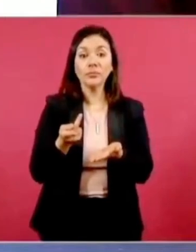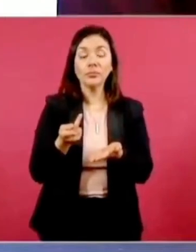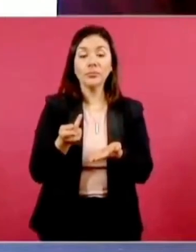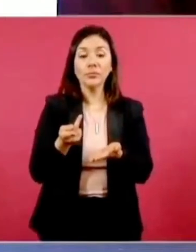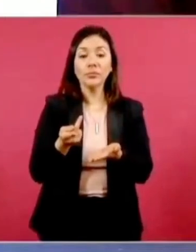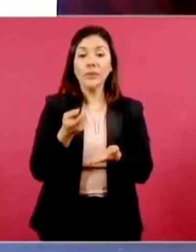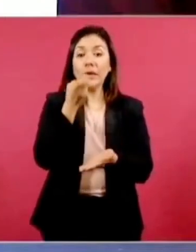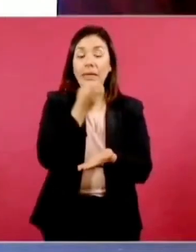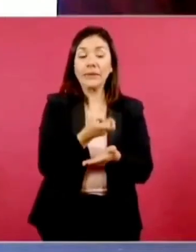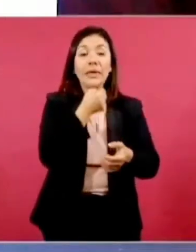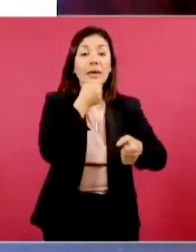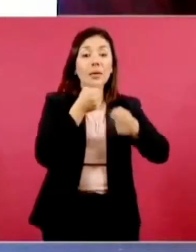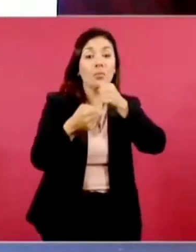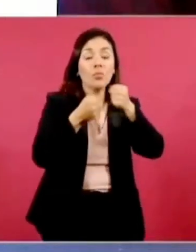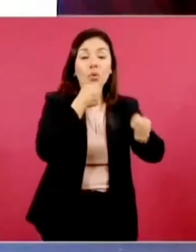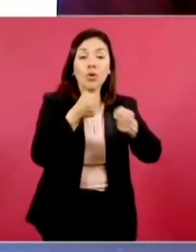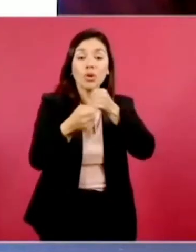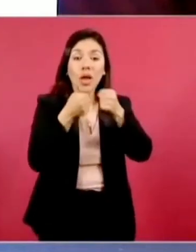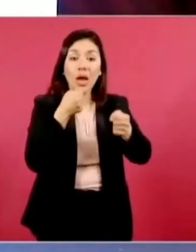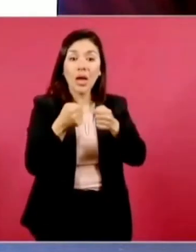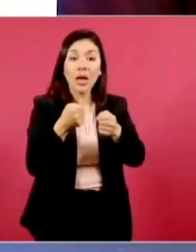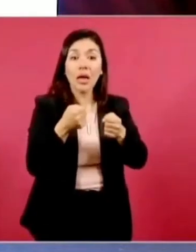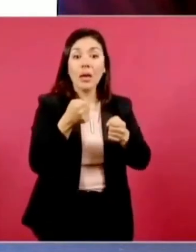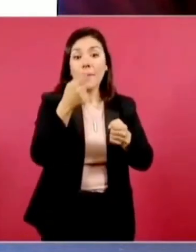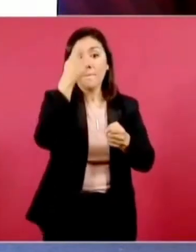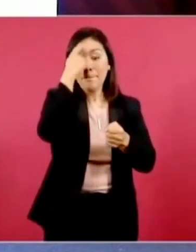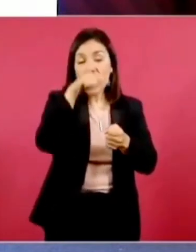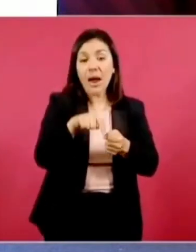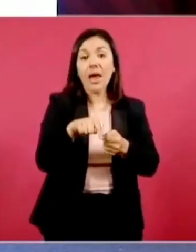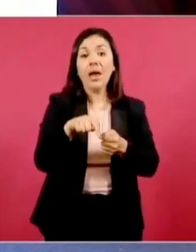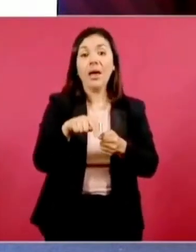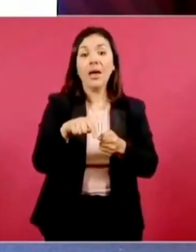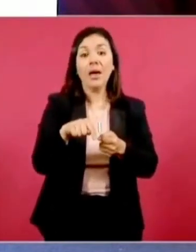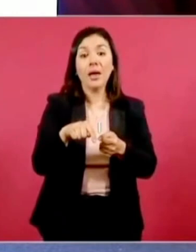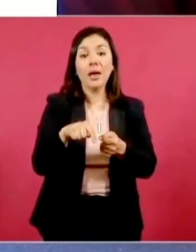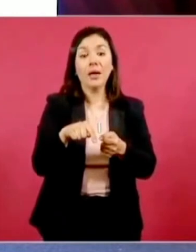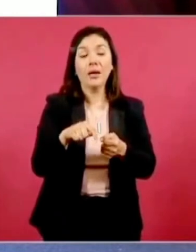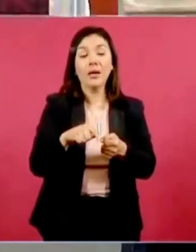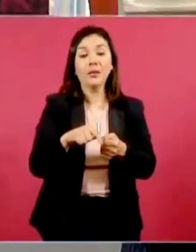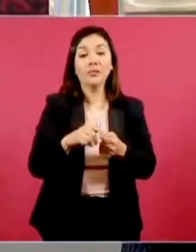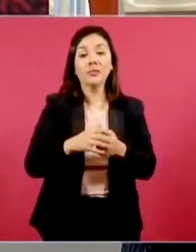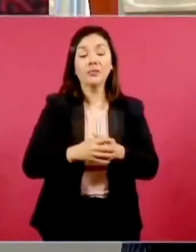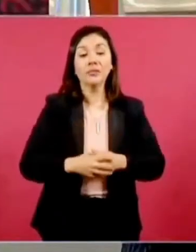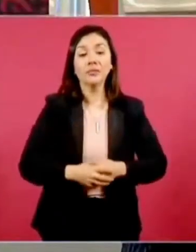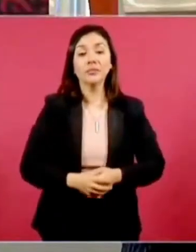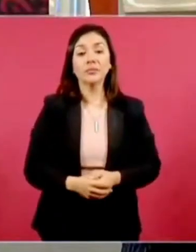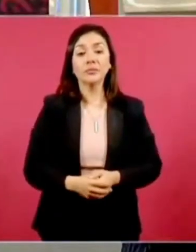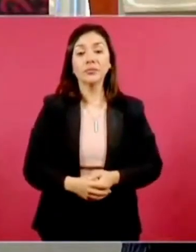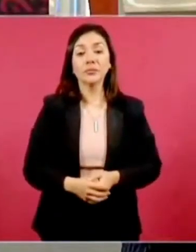nuestros reportajes para responder